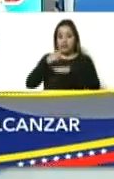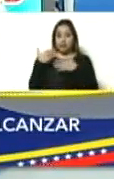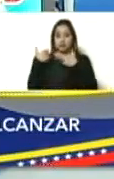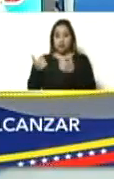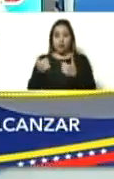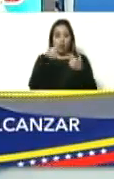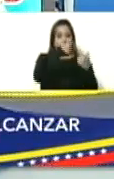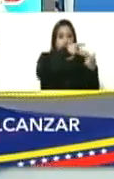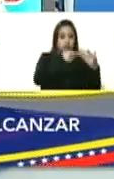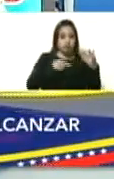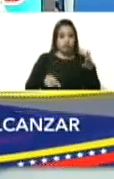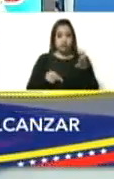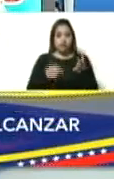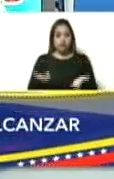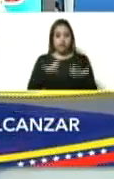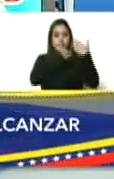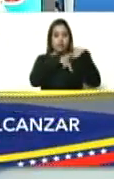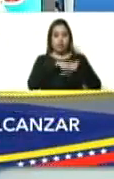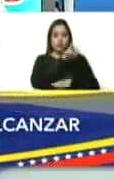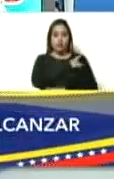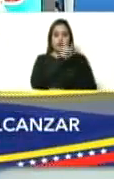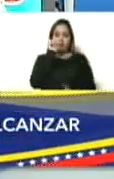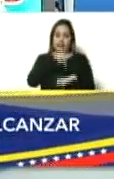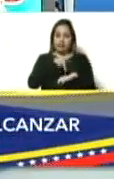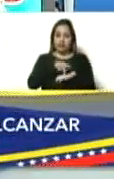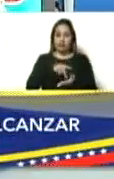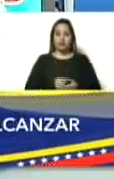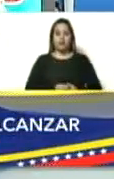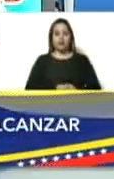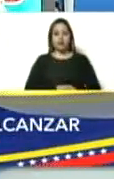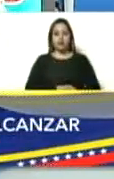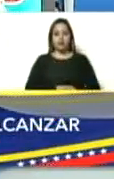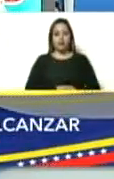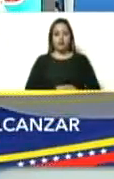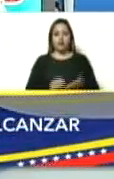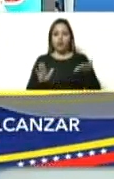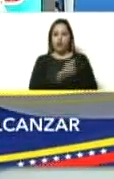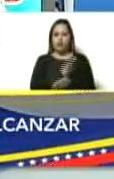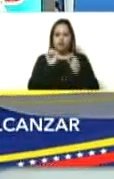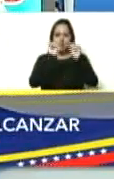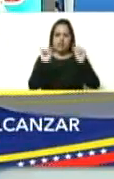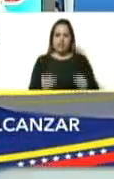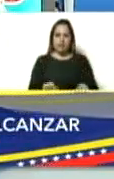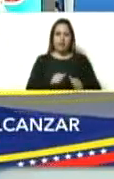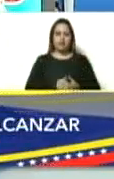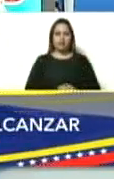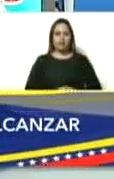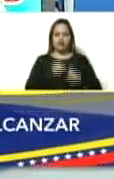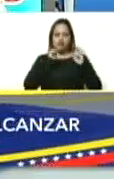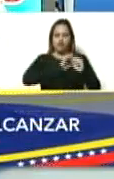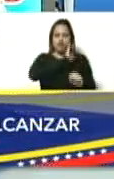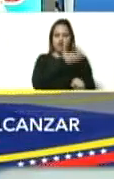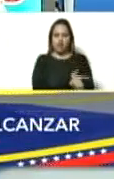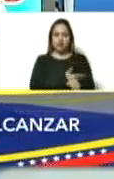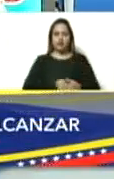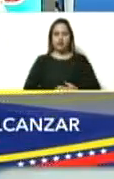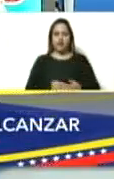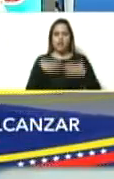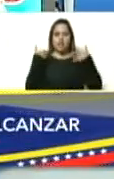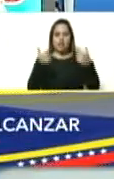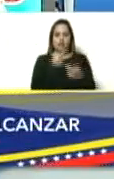compañero rector, los protagonistas de la existencia de un sistema poderoso de